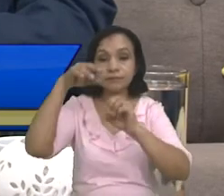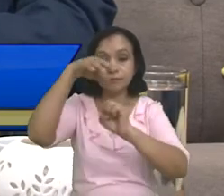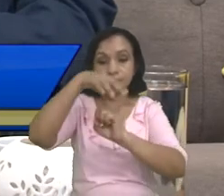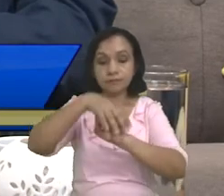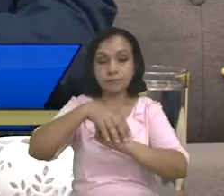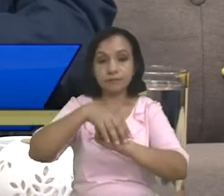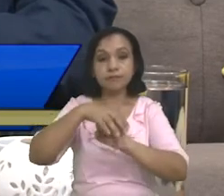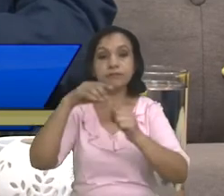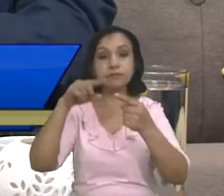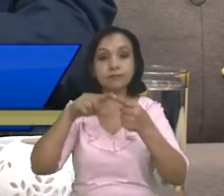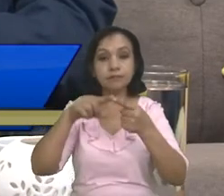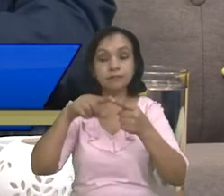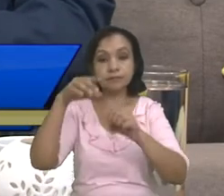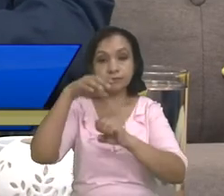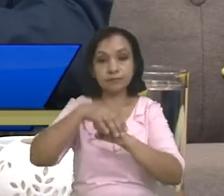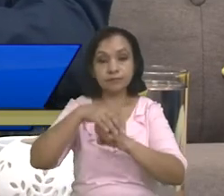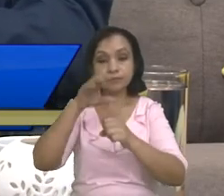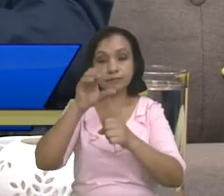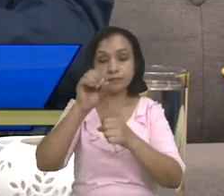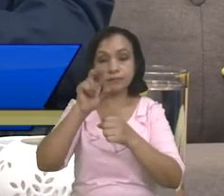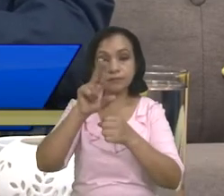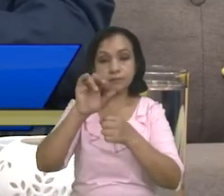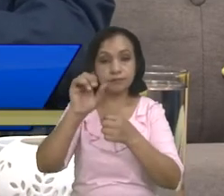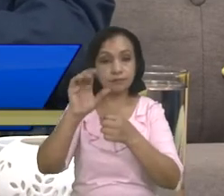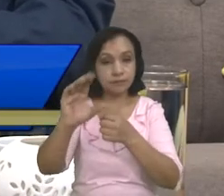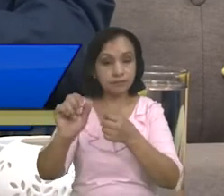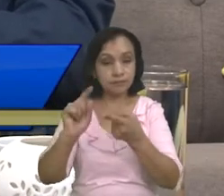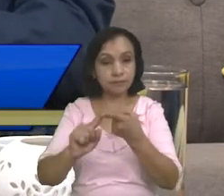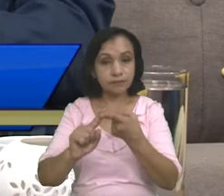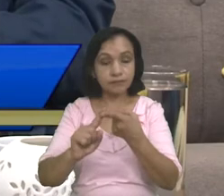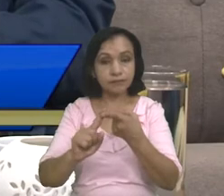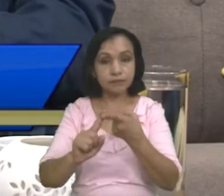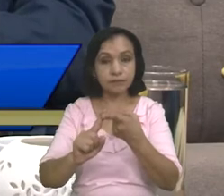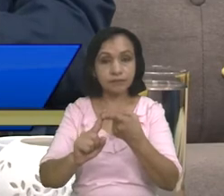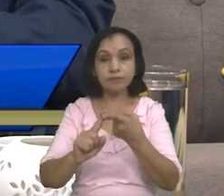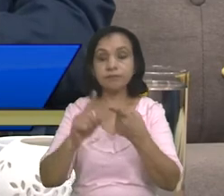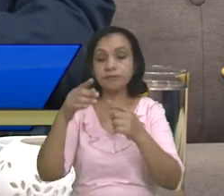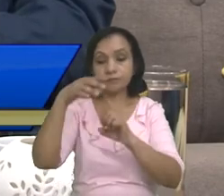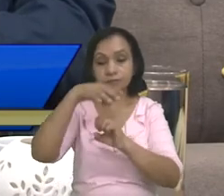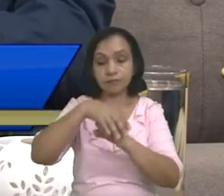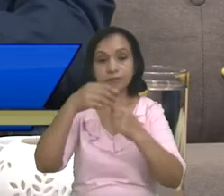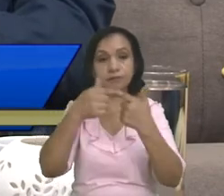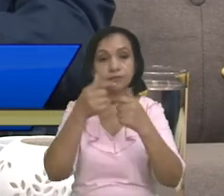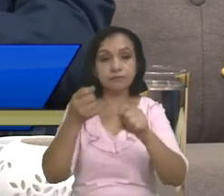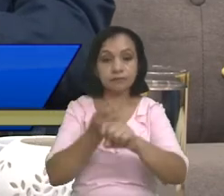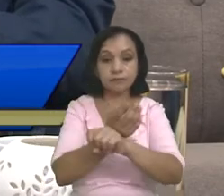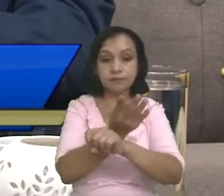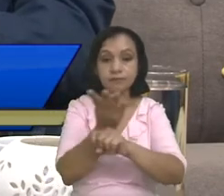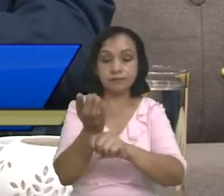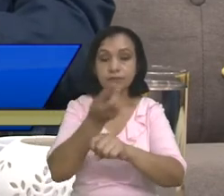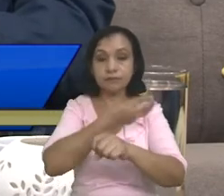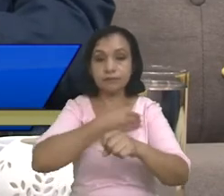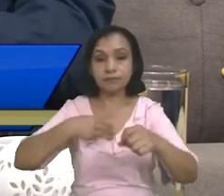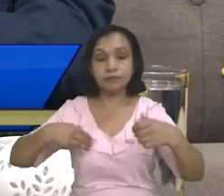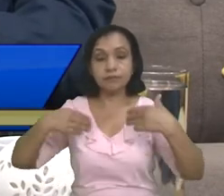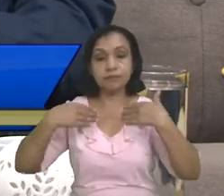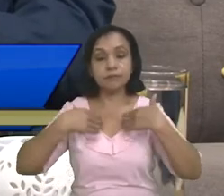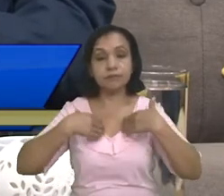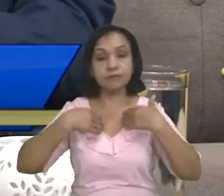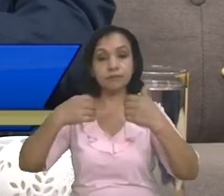tenemos la comisión del comisca que este la slacom y del consejo de ministros de salud de centroamérica